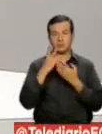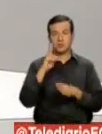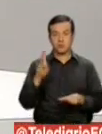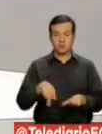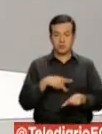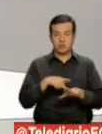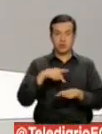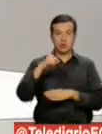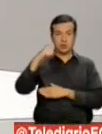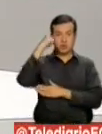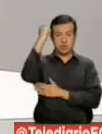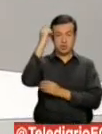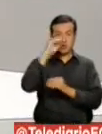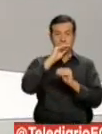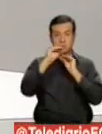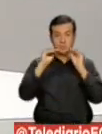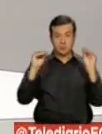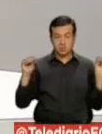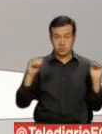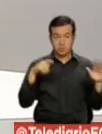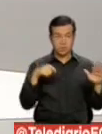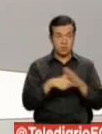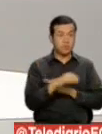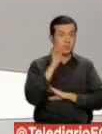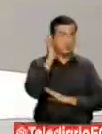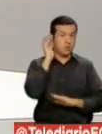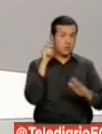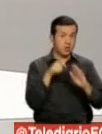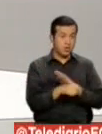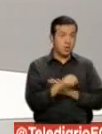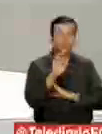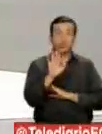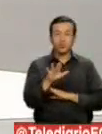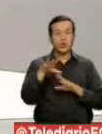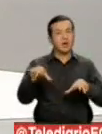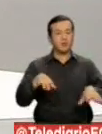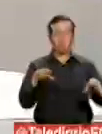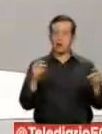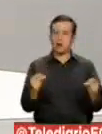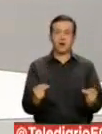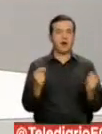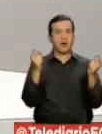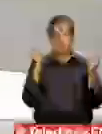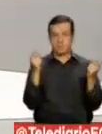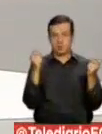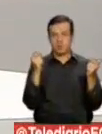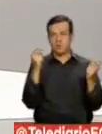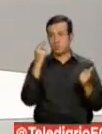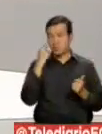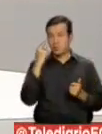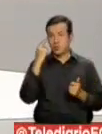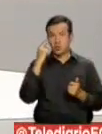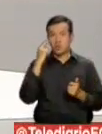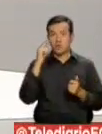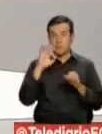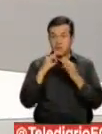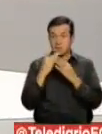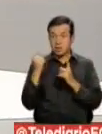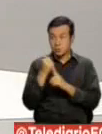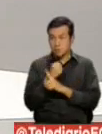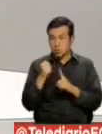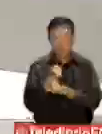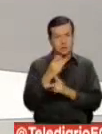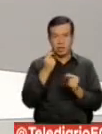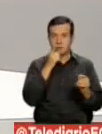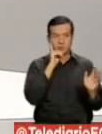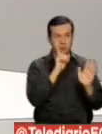Profesionales del derecho aseguran que para evitar el femicidio, la mujer es quien debe actuar inmediatamente, sobre todo si tiene signos de violencia intrafamiliar.